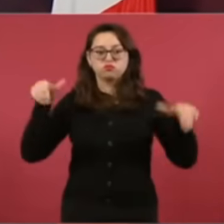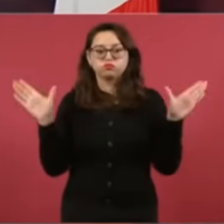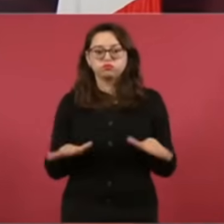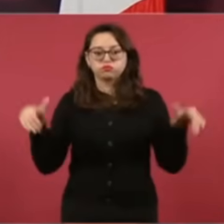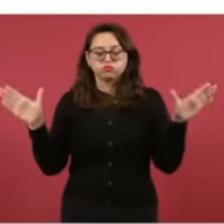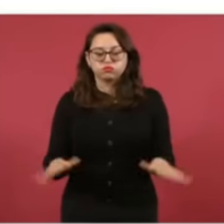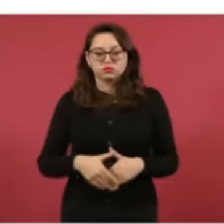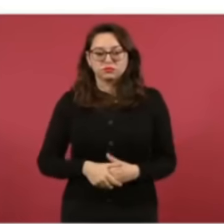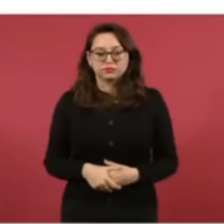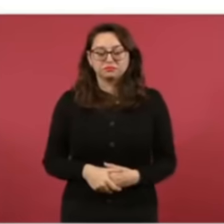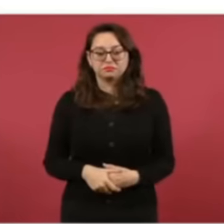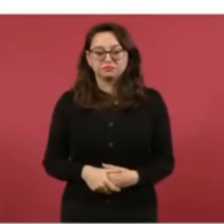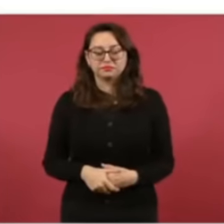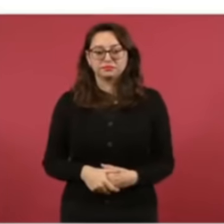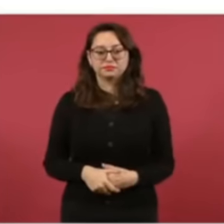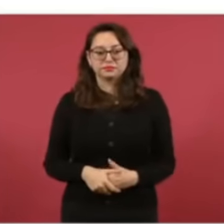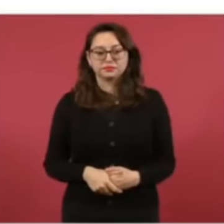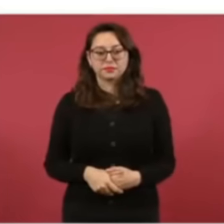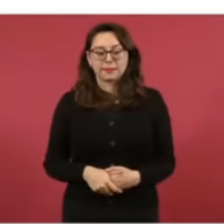Muy bueno.